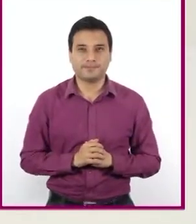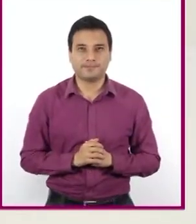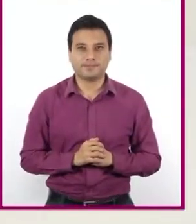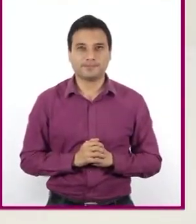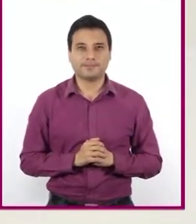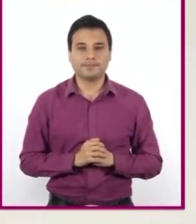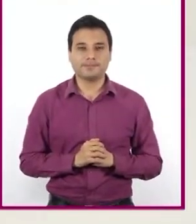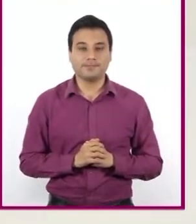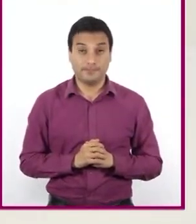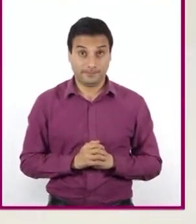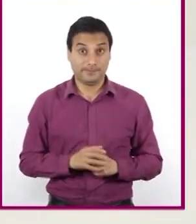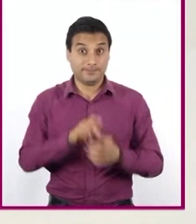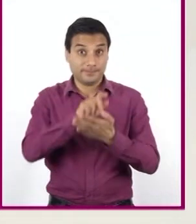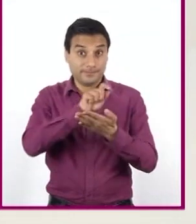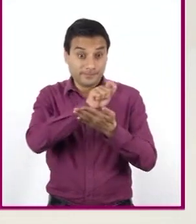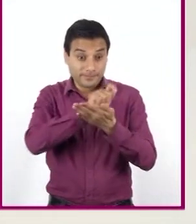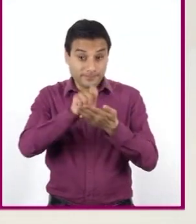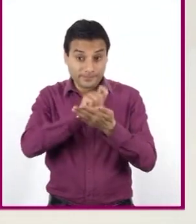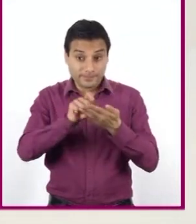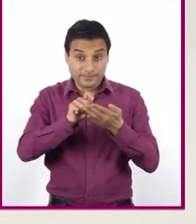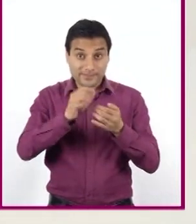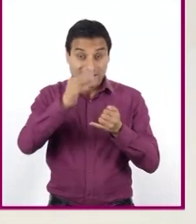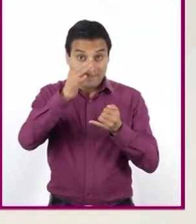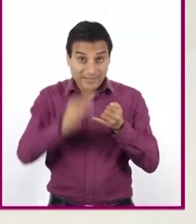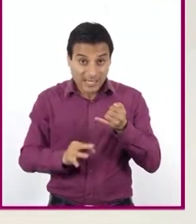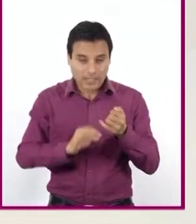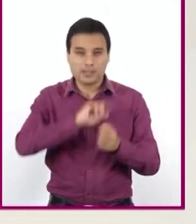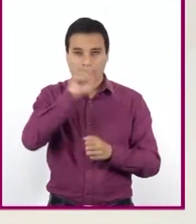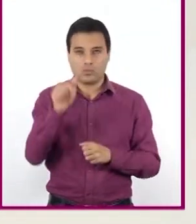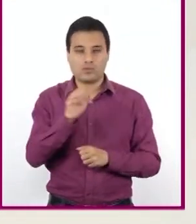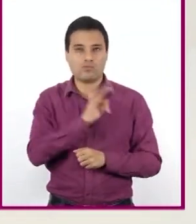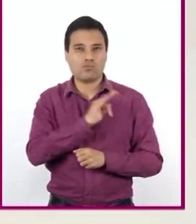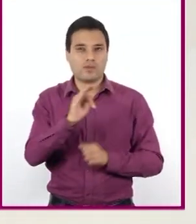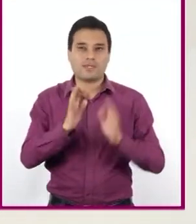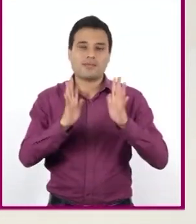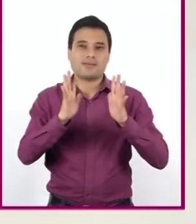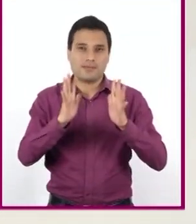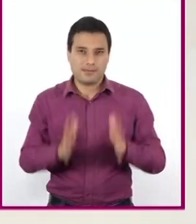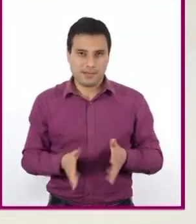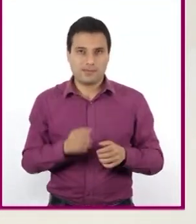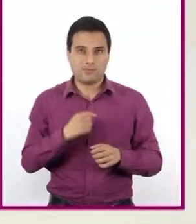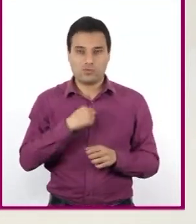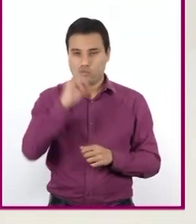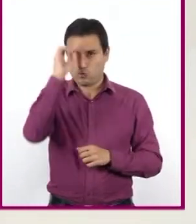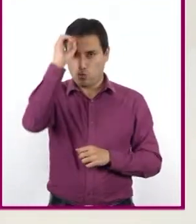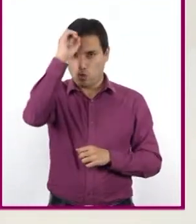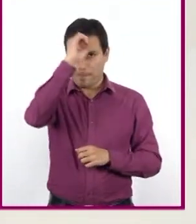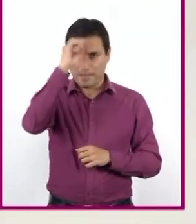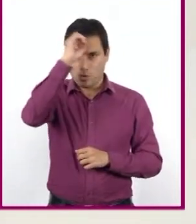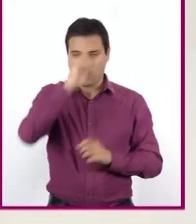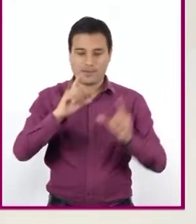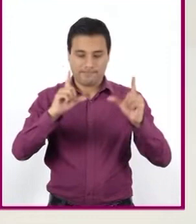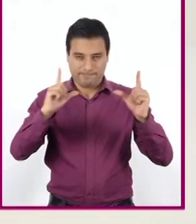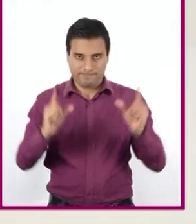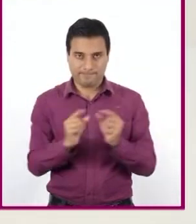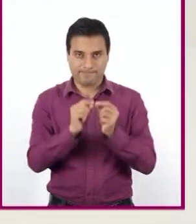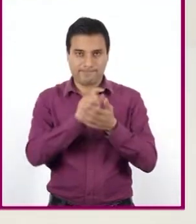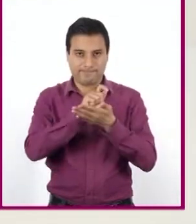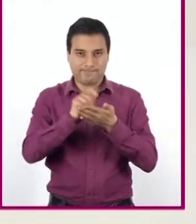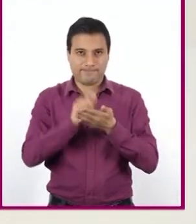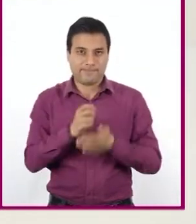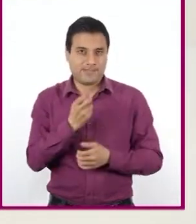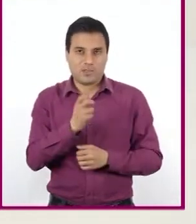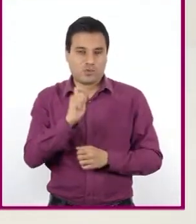La redacción final les permitirá avanzar hacia la construcción de una conclusión, ya que es el cierre del